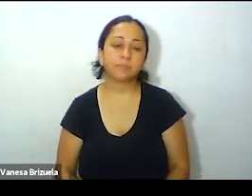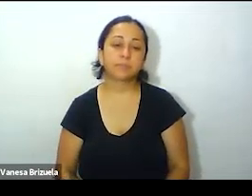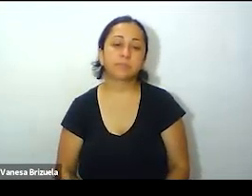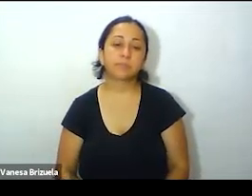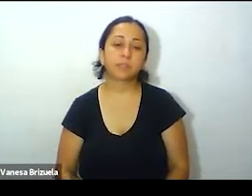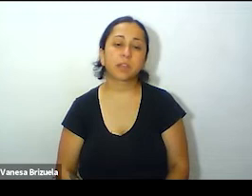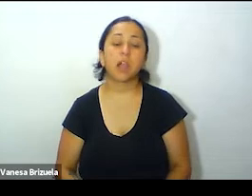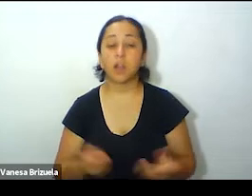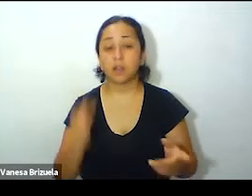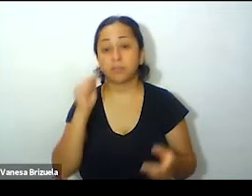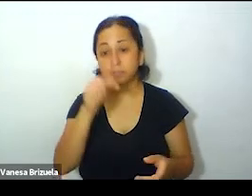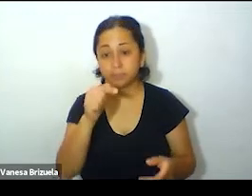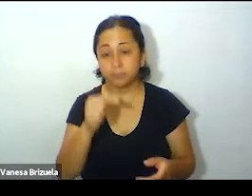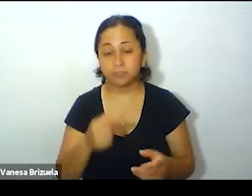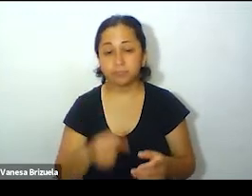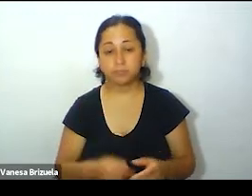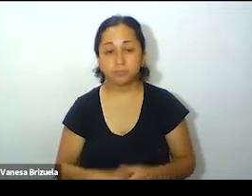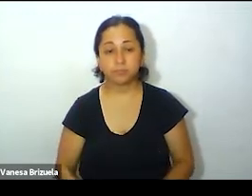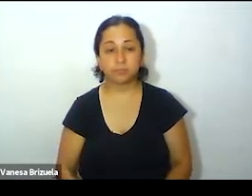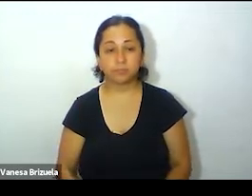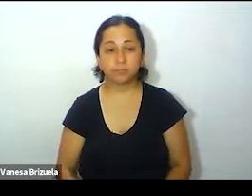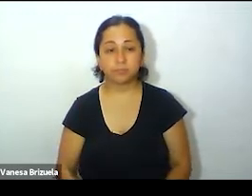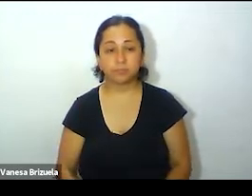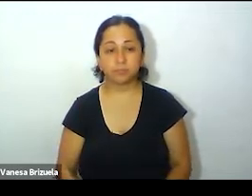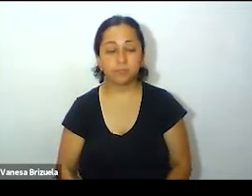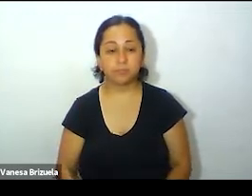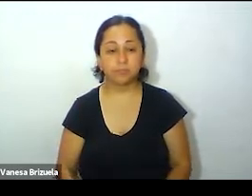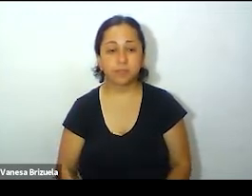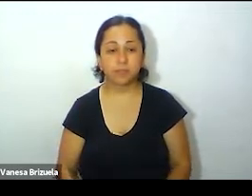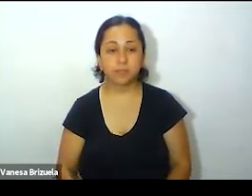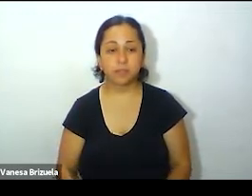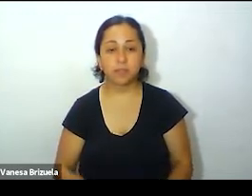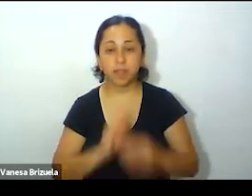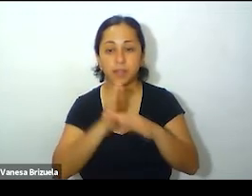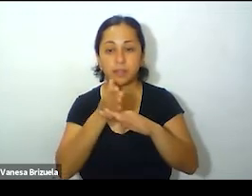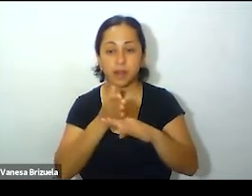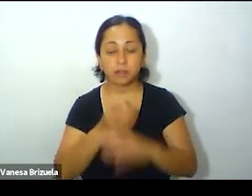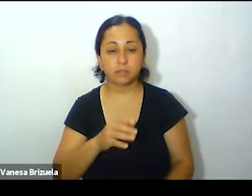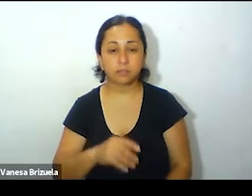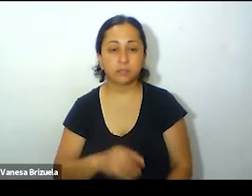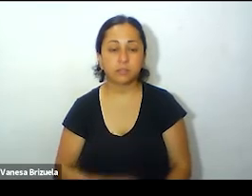bueno, vamos a tener que iniciar sesión como primera instancia